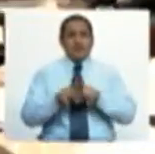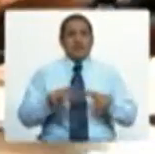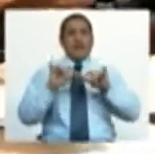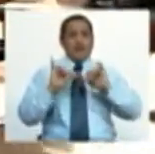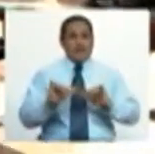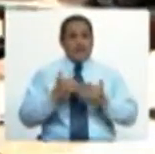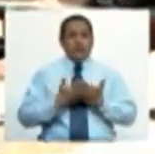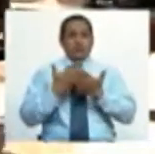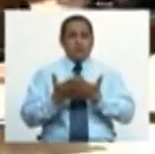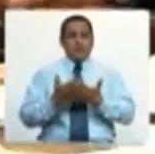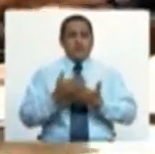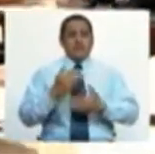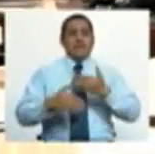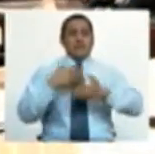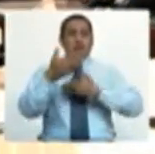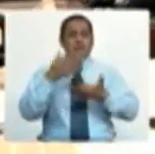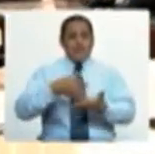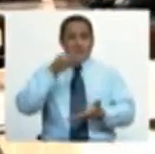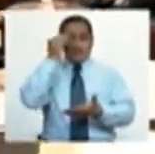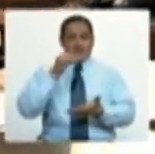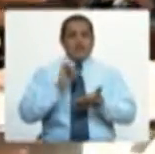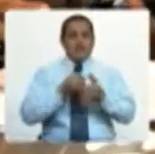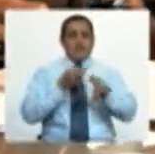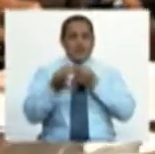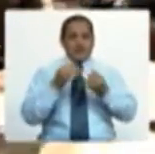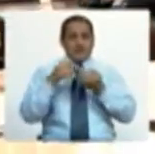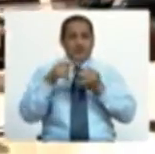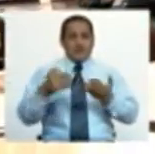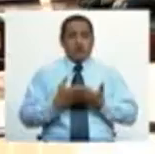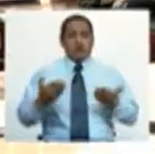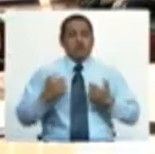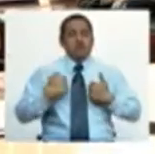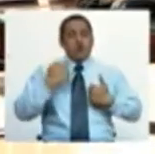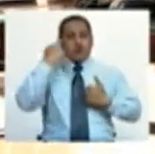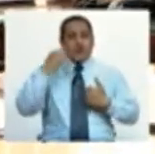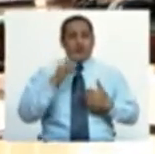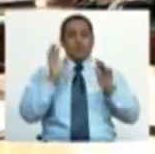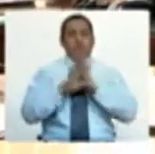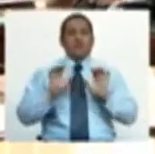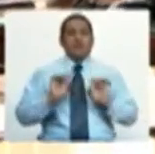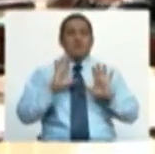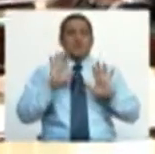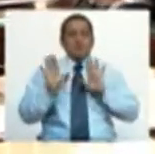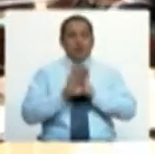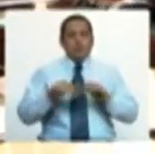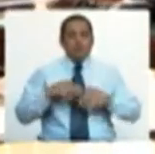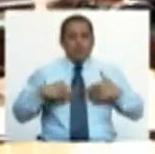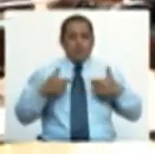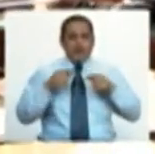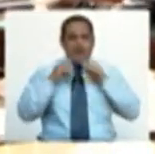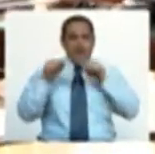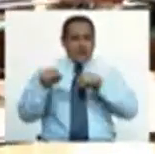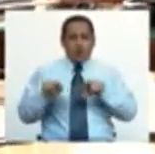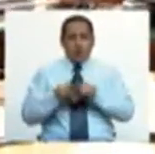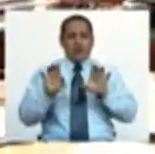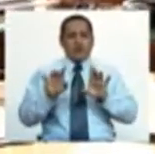como precedente, que quede como doctrina, que hay que interpretar las cosas de esta manera. Creemos que podría haber sucedido perfectamente igual en este